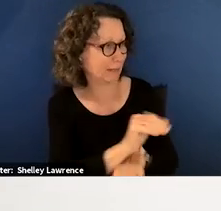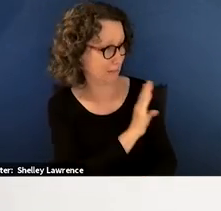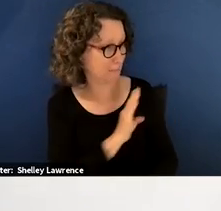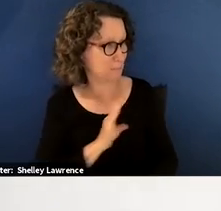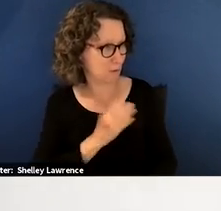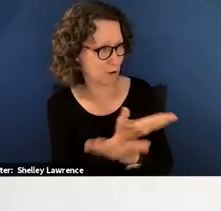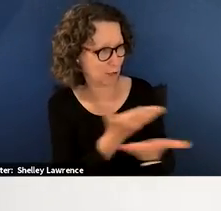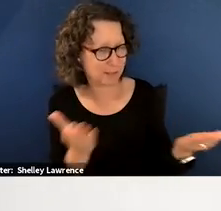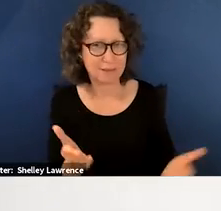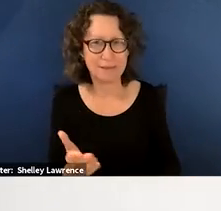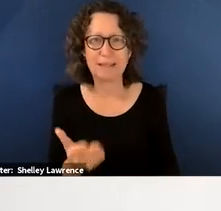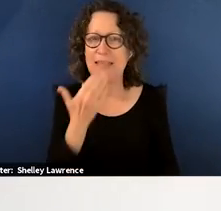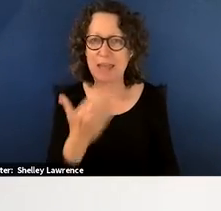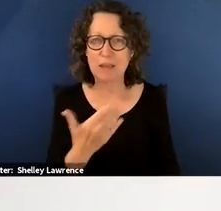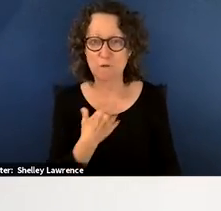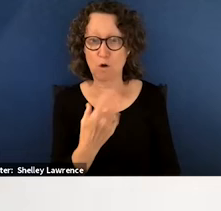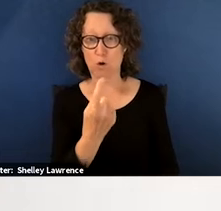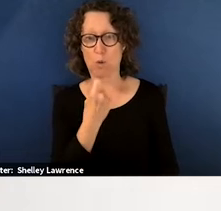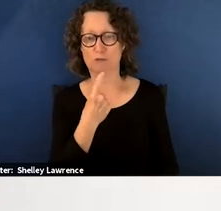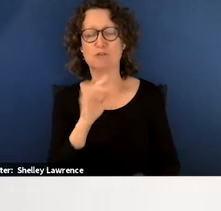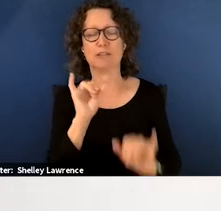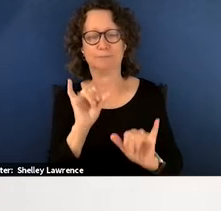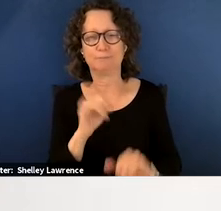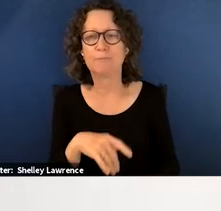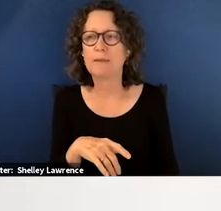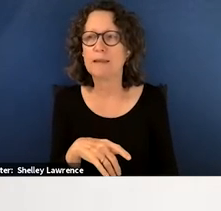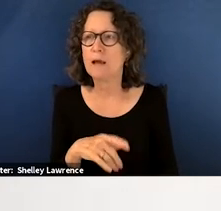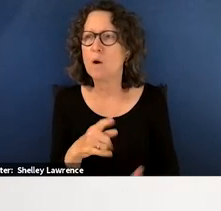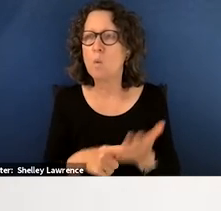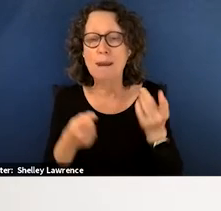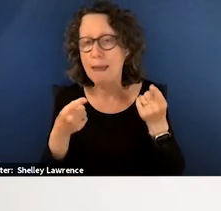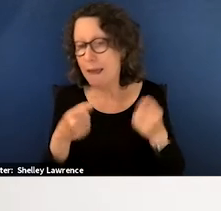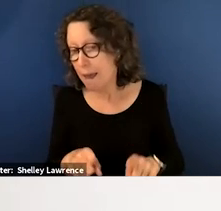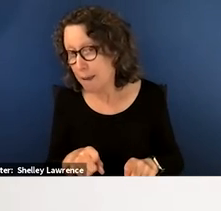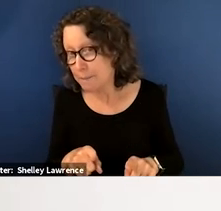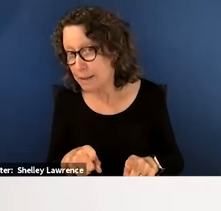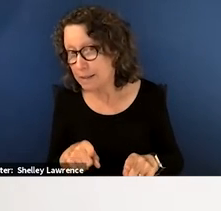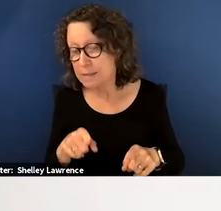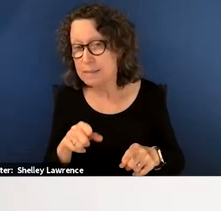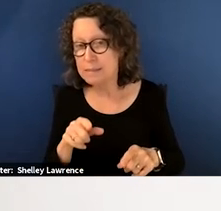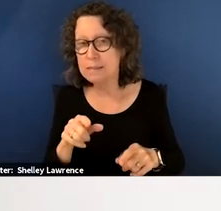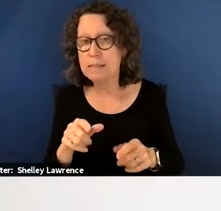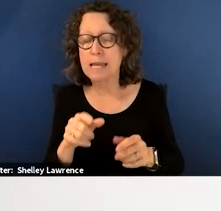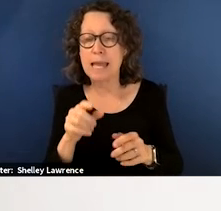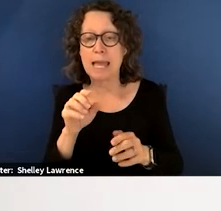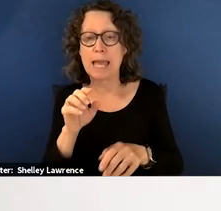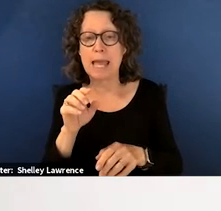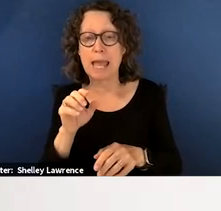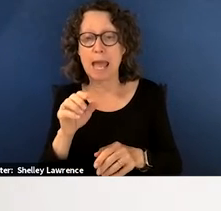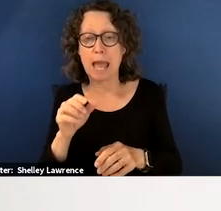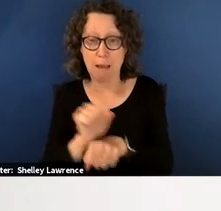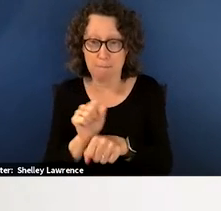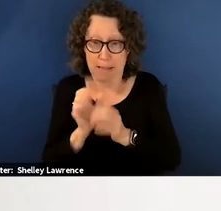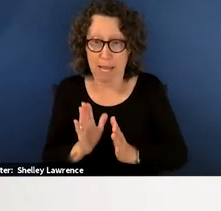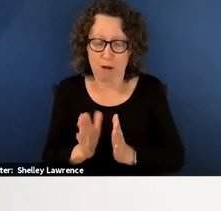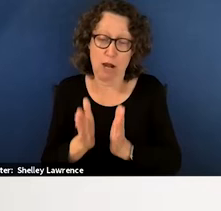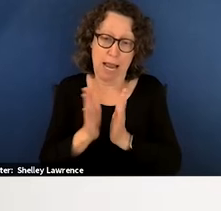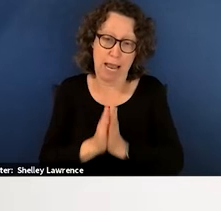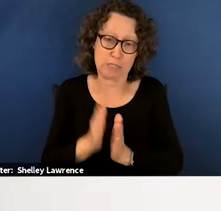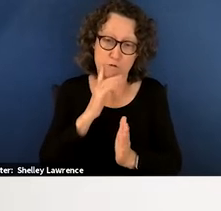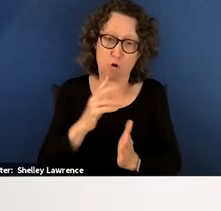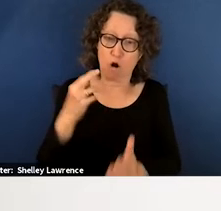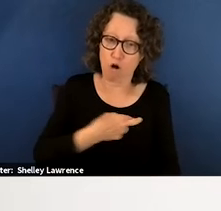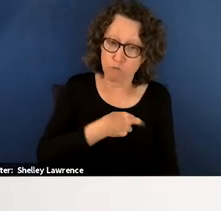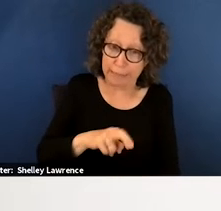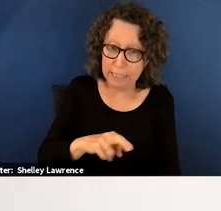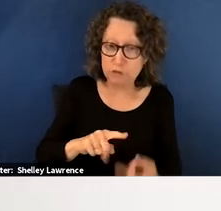Buenas tardes, miembros del consejo. Gracias por sus preguntas. Lo que sucede es que los empleados pueden solicitar una extensión, ya sea